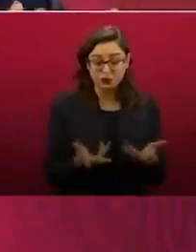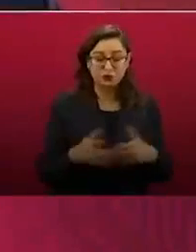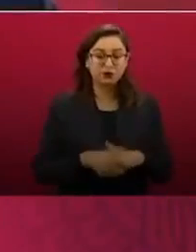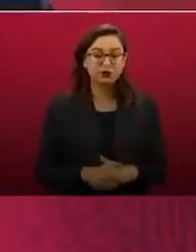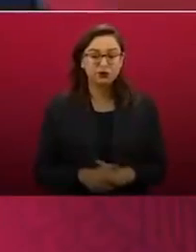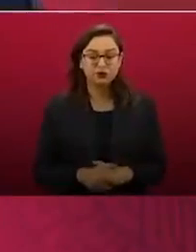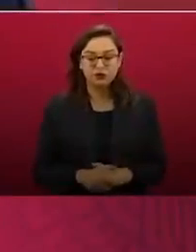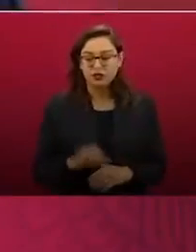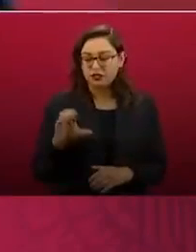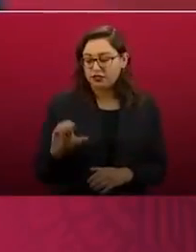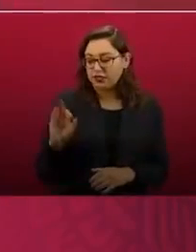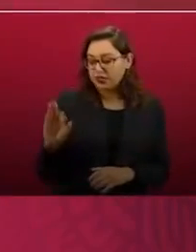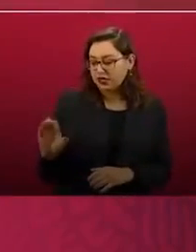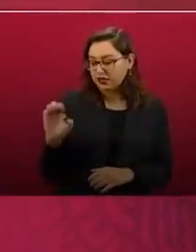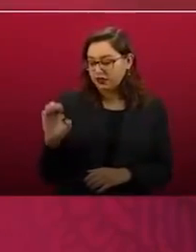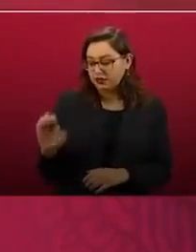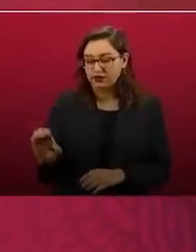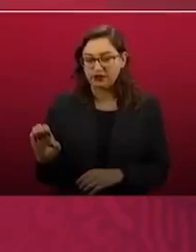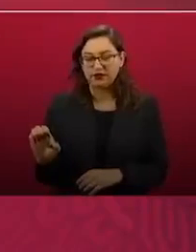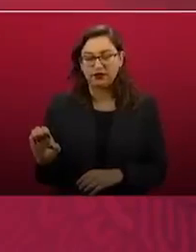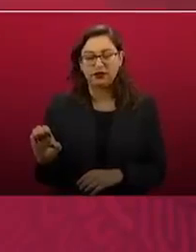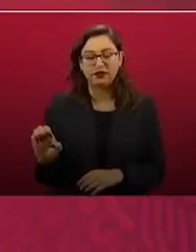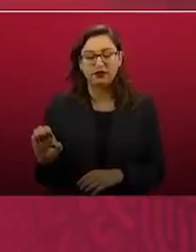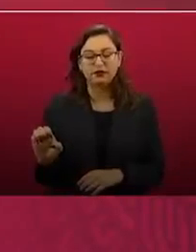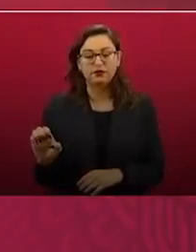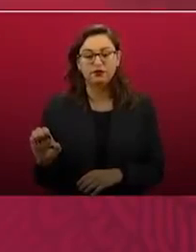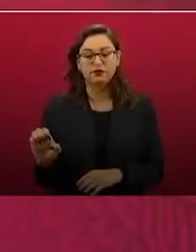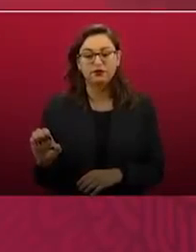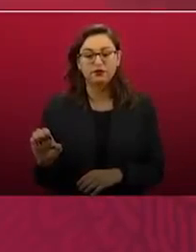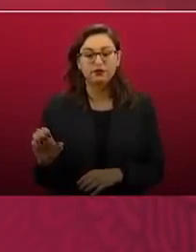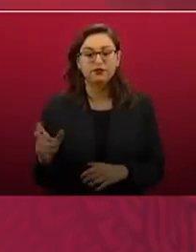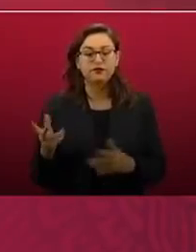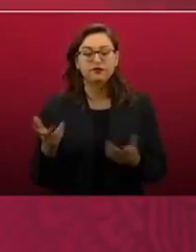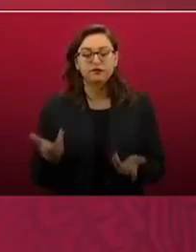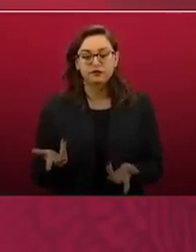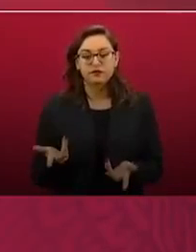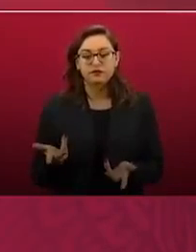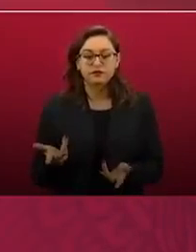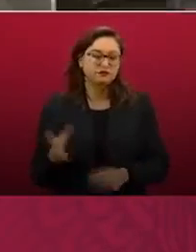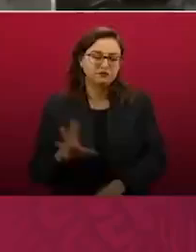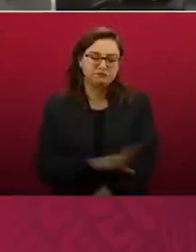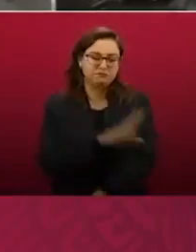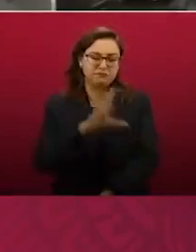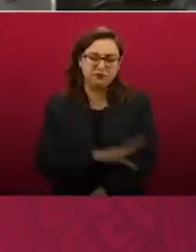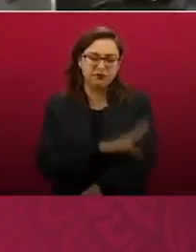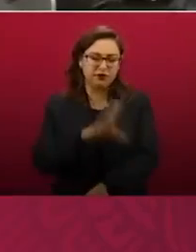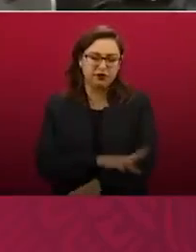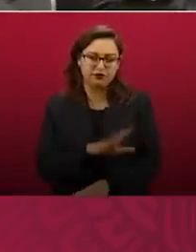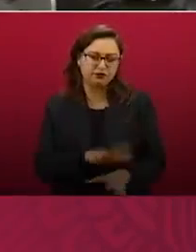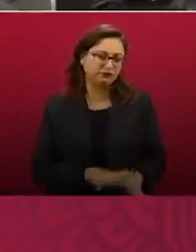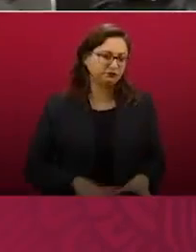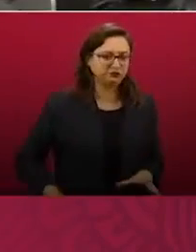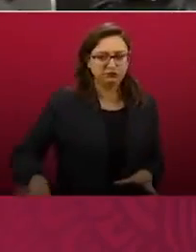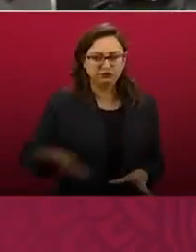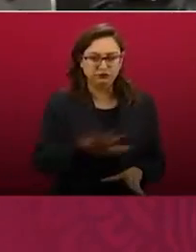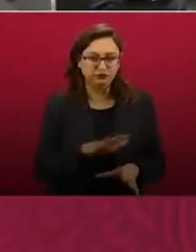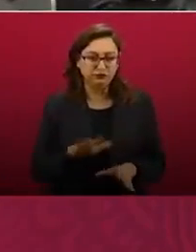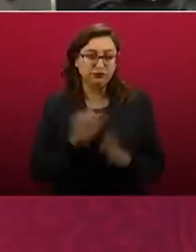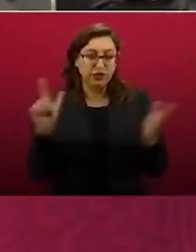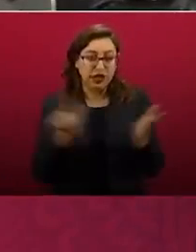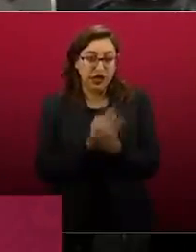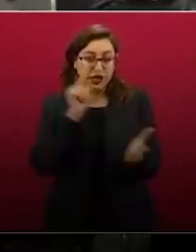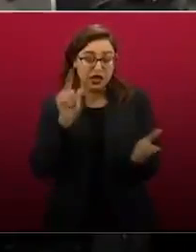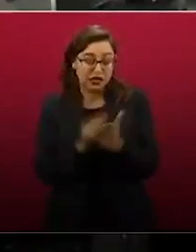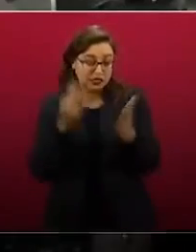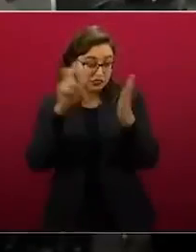en la Comisión Federal de Electricidad, o mejor dicho, en el sector energético, por las reformas a la